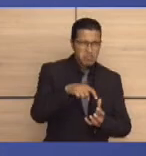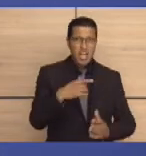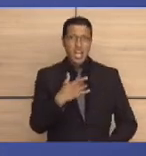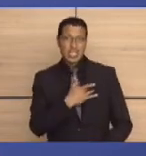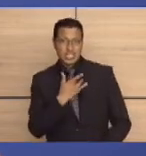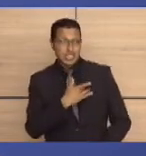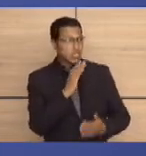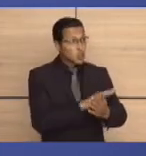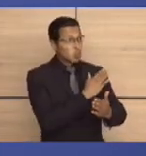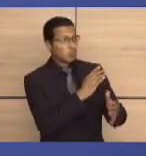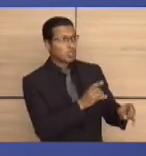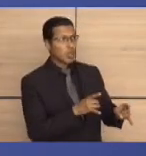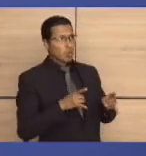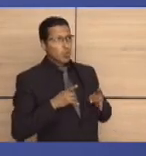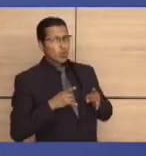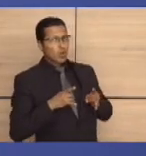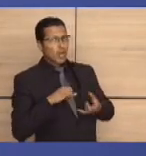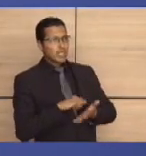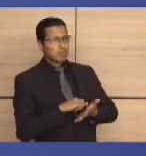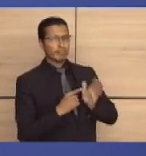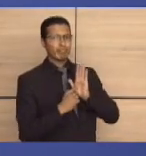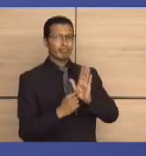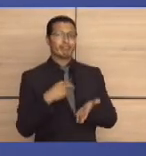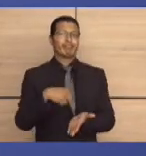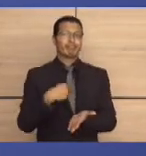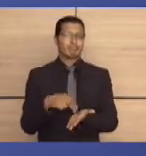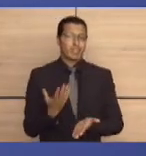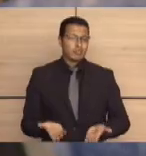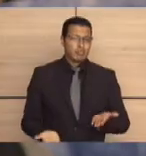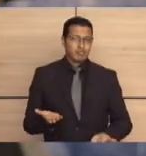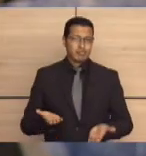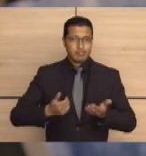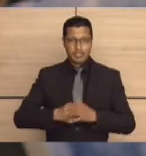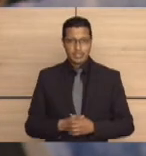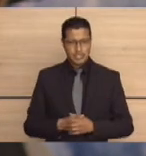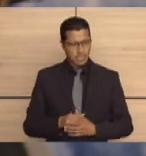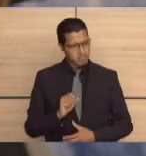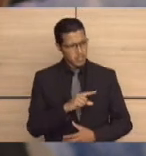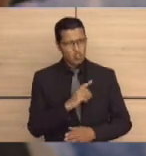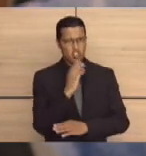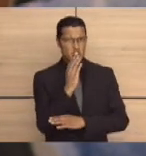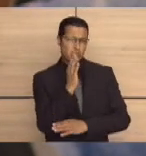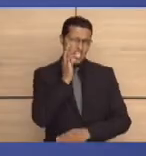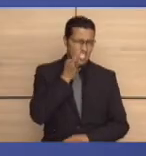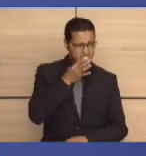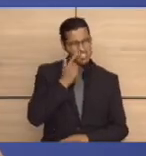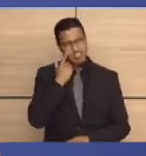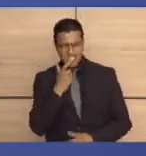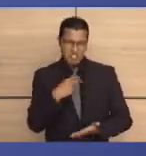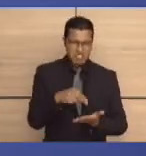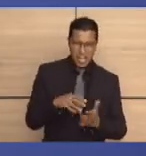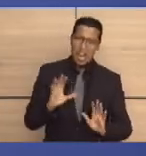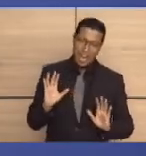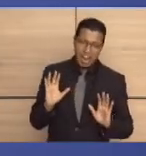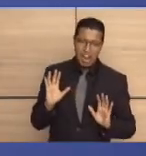sienten, así es como bailan, ¿no? Okay, pero digamos que en Colombia se siente más rico. Eso vamos,